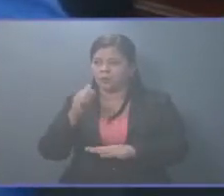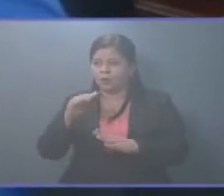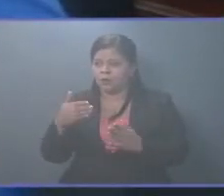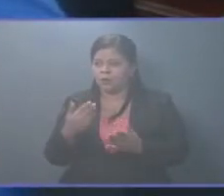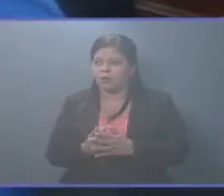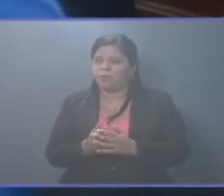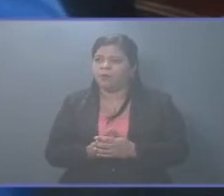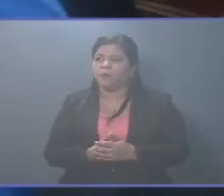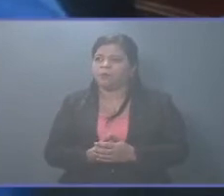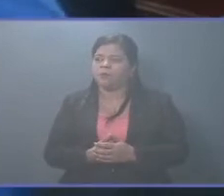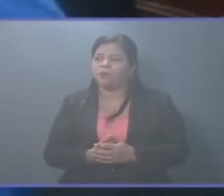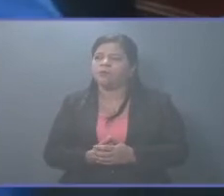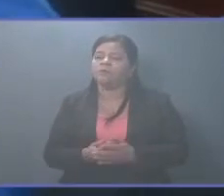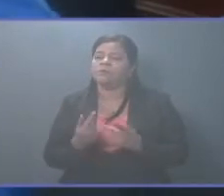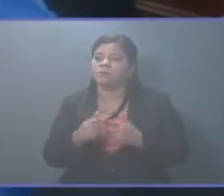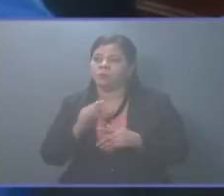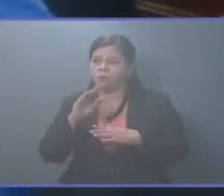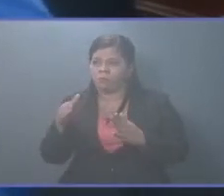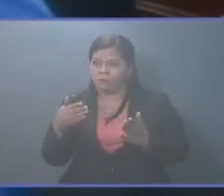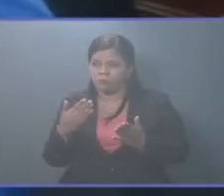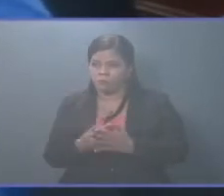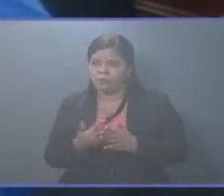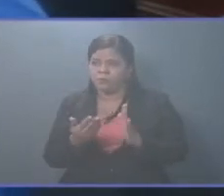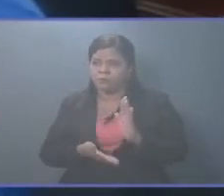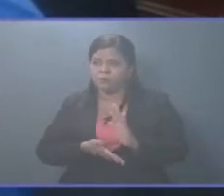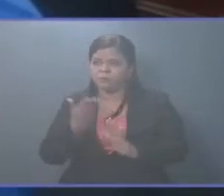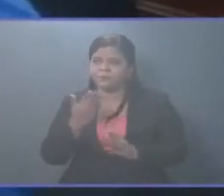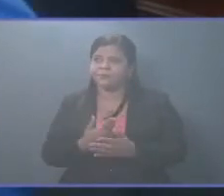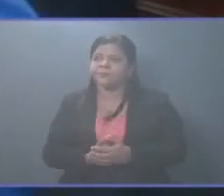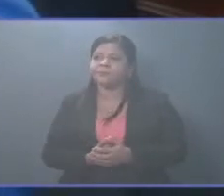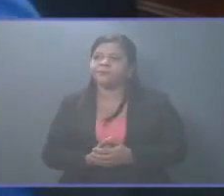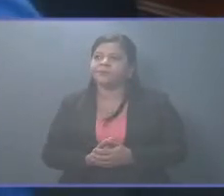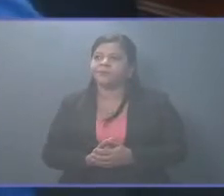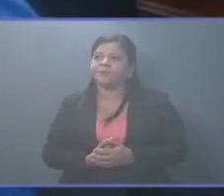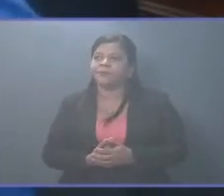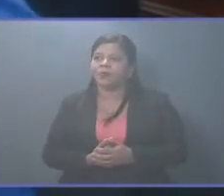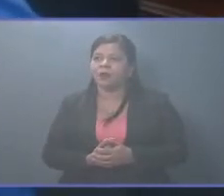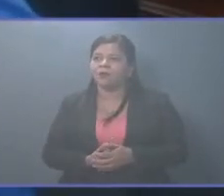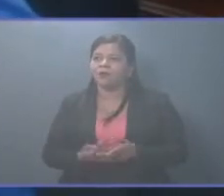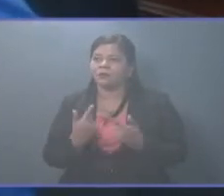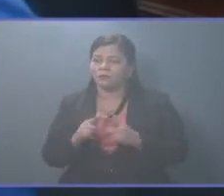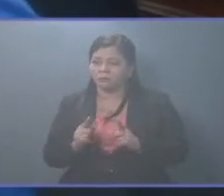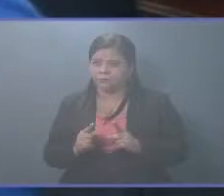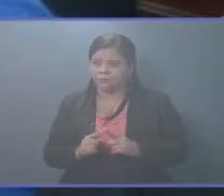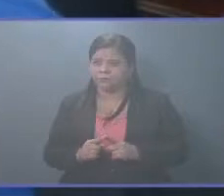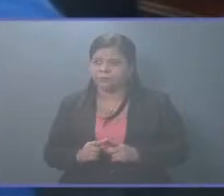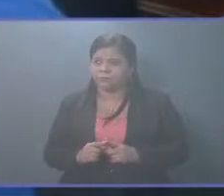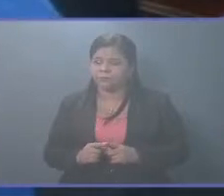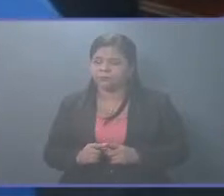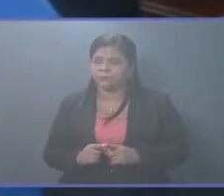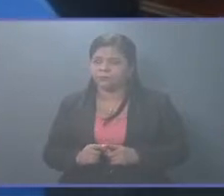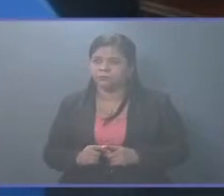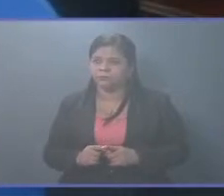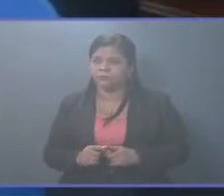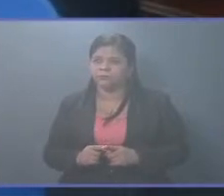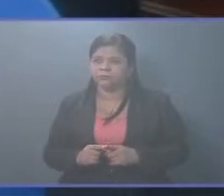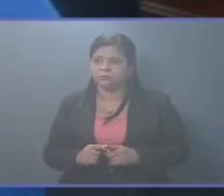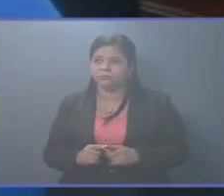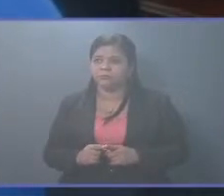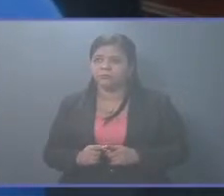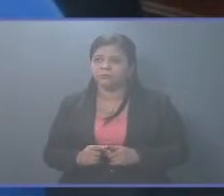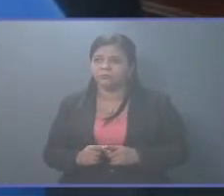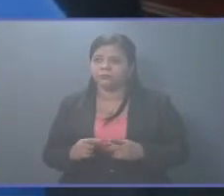asegurarnos que la mayoría de la población salvadoreña tuviera acceso a vacunas. Pero a la hora de se